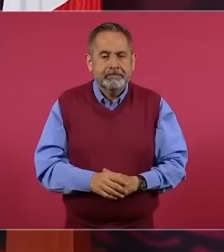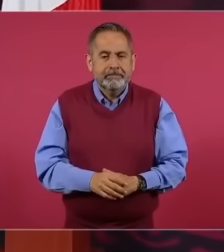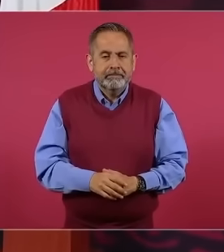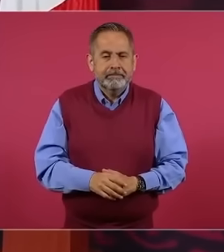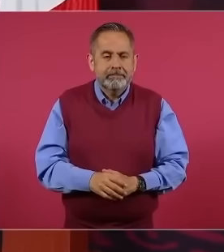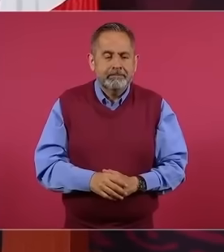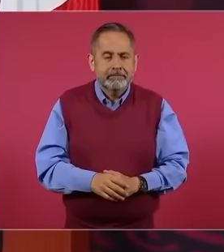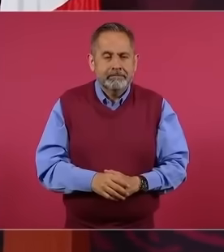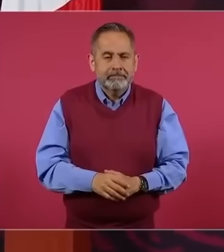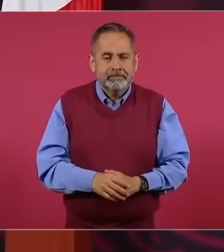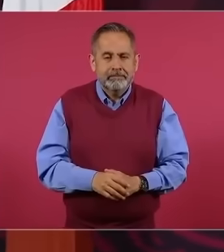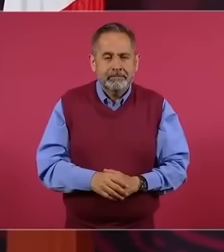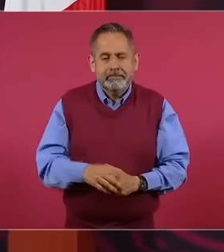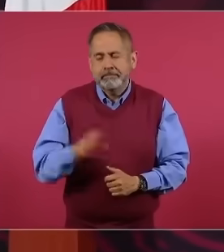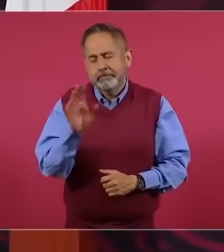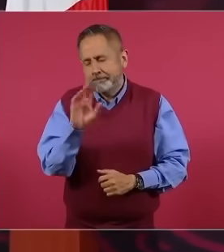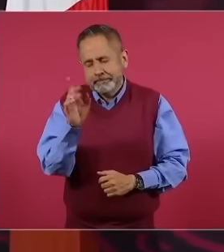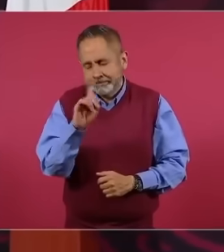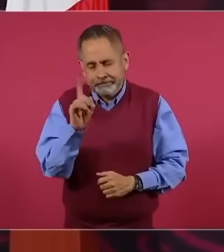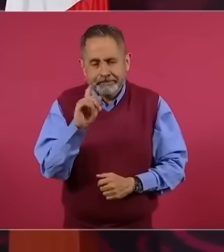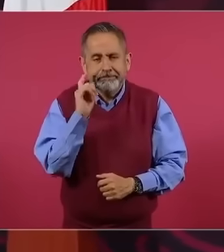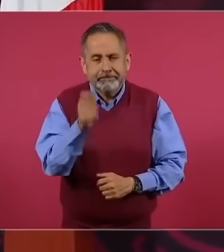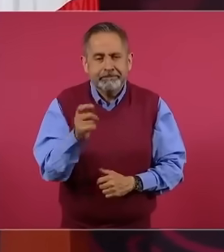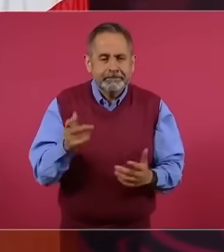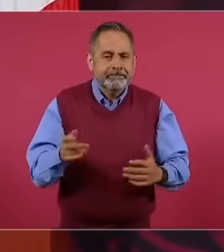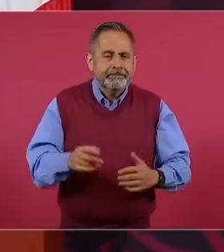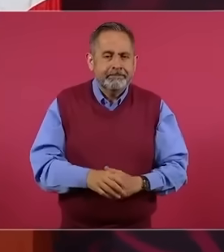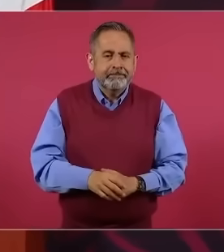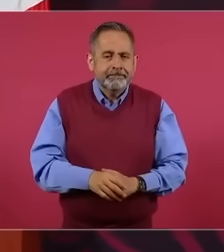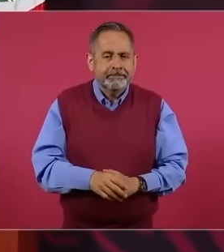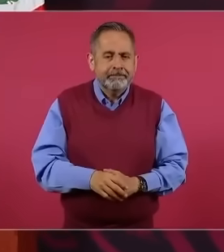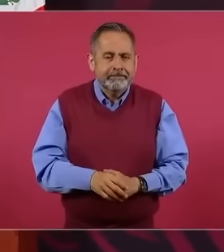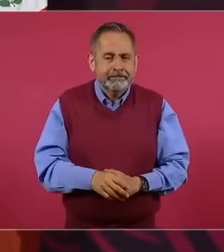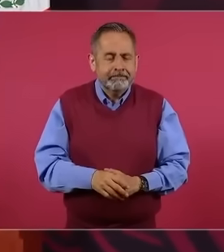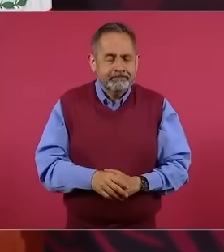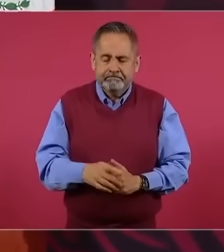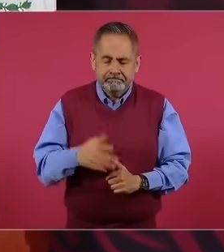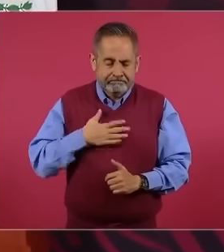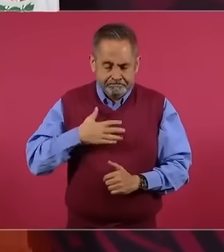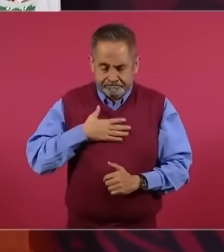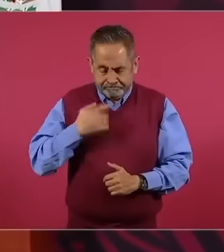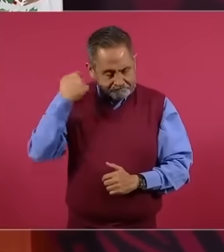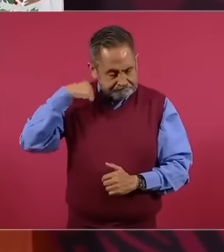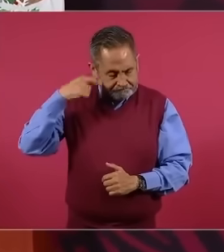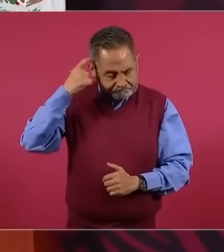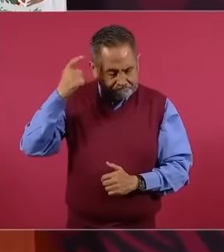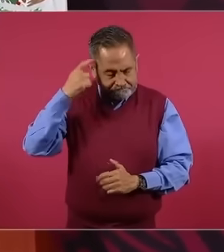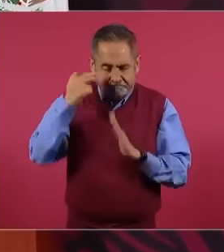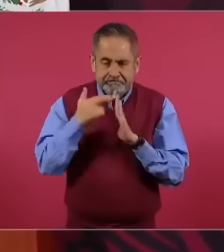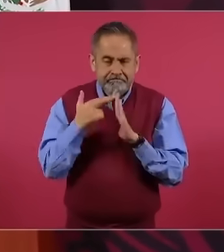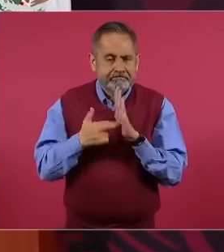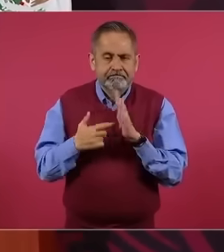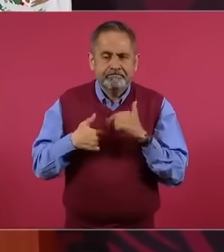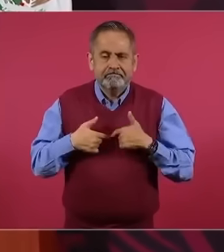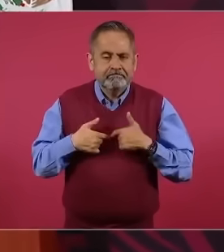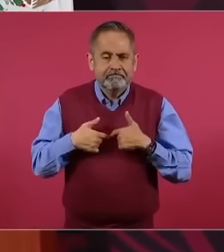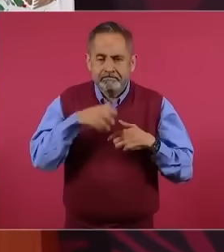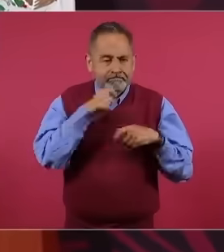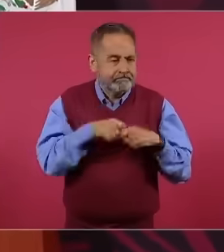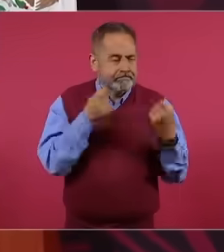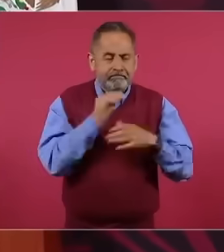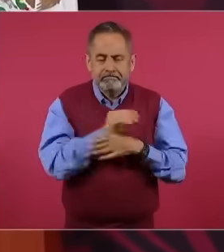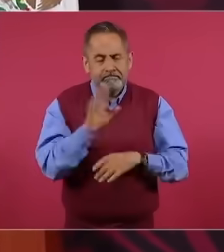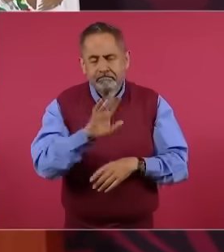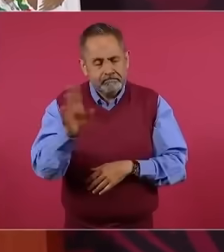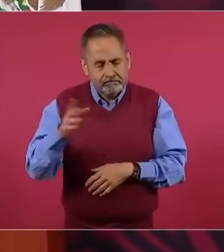No, son cuestiones de principios que no pueden dejarse